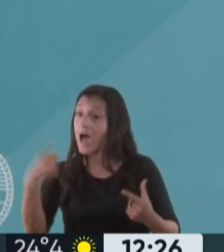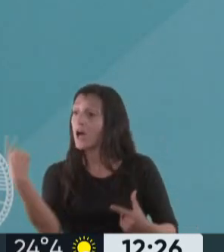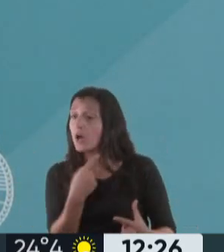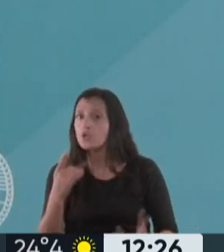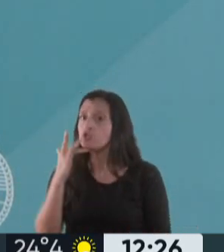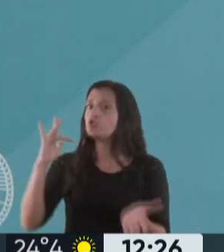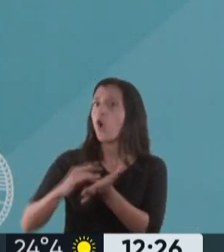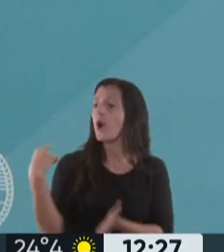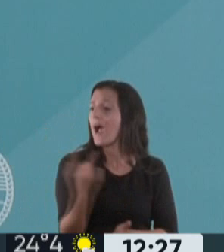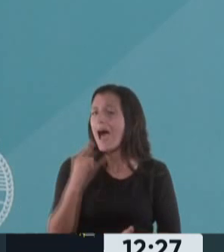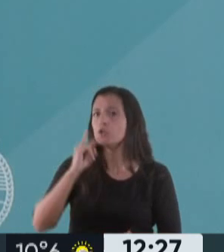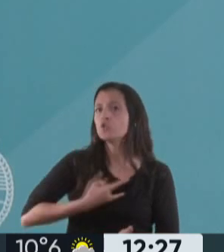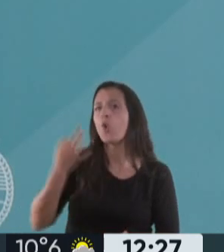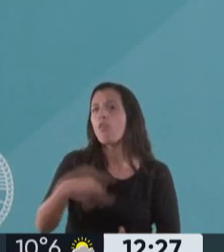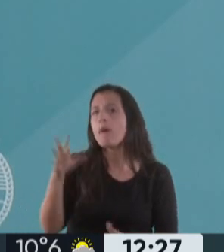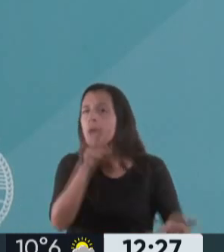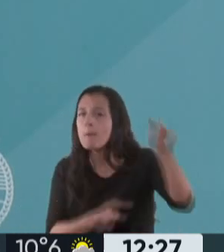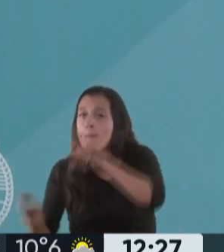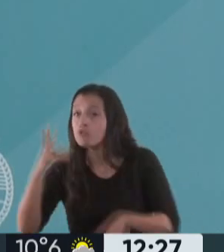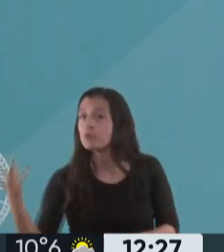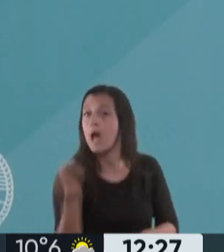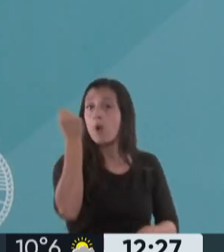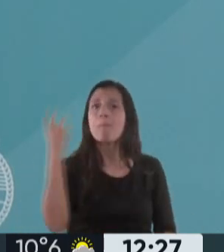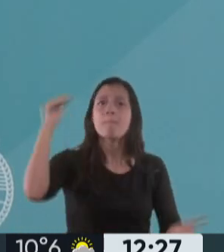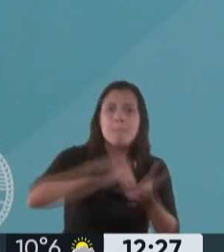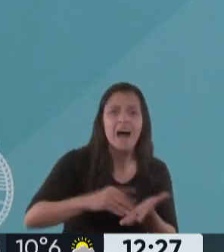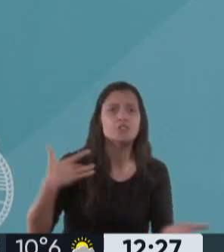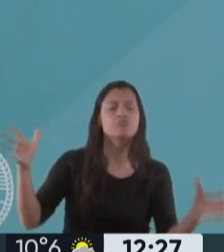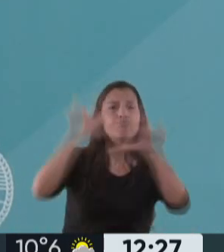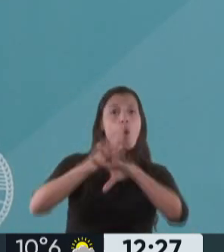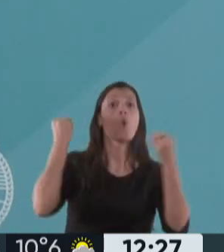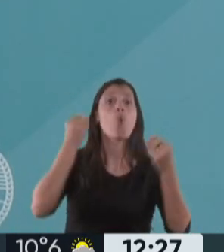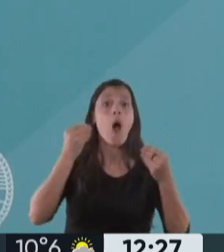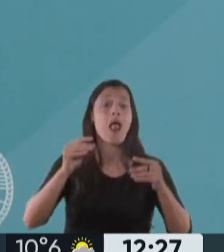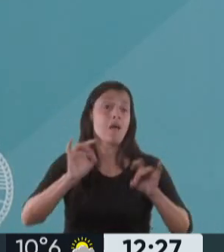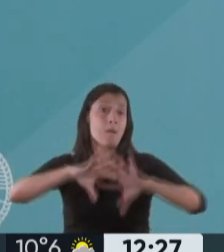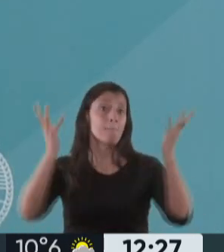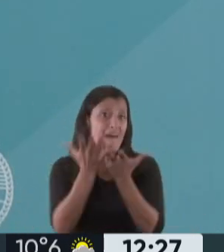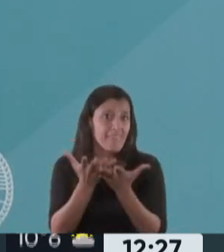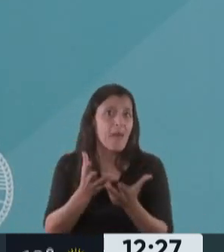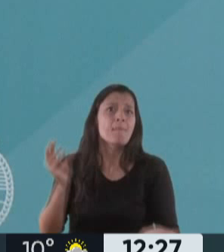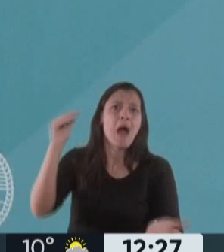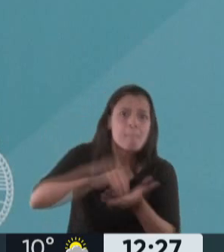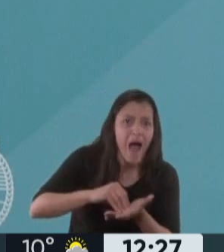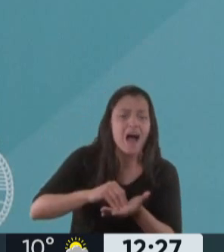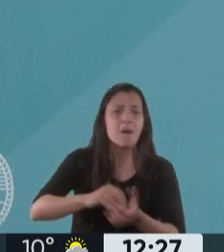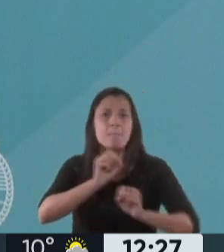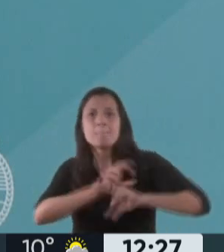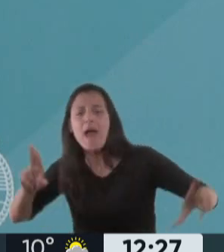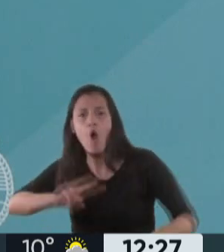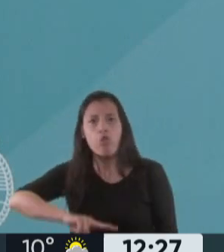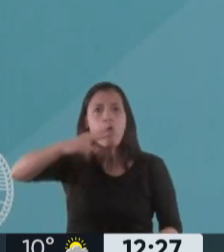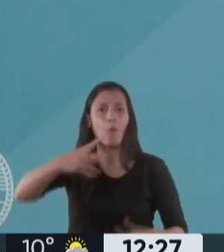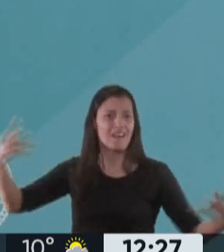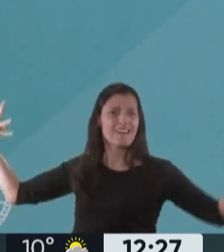recuperarse, más si uno ha tenido que atravesar la pandemia y hoy está atravesando una guerra que ha impactado